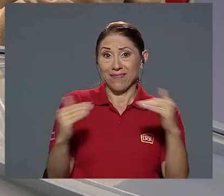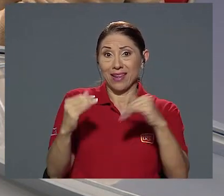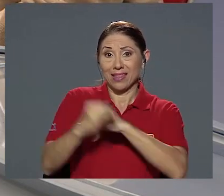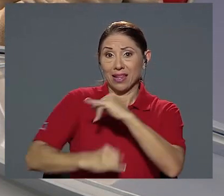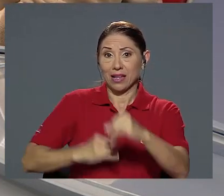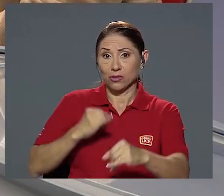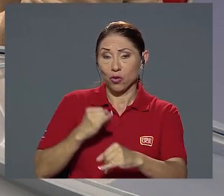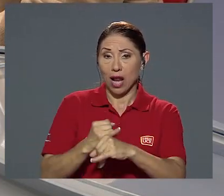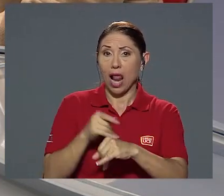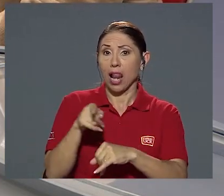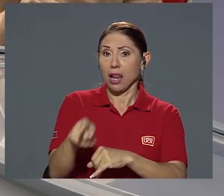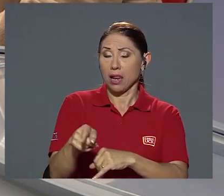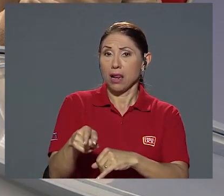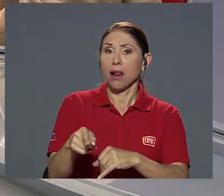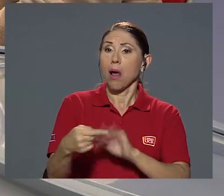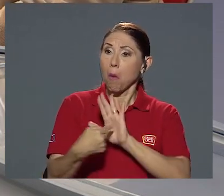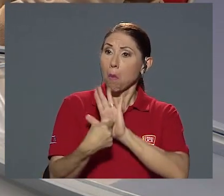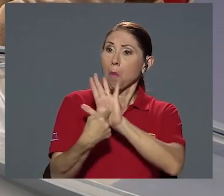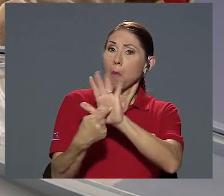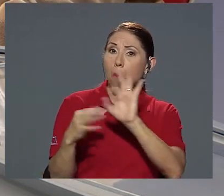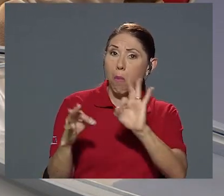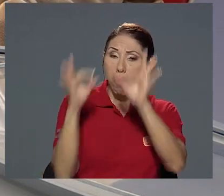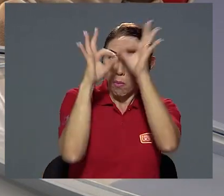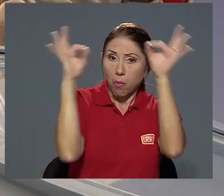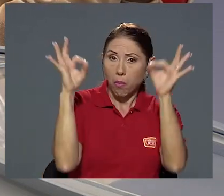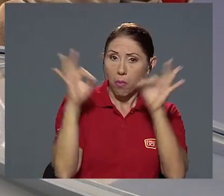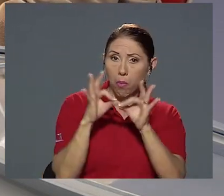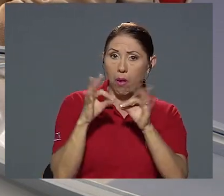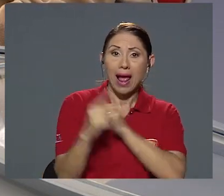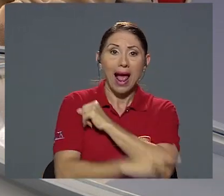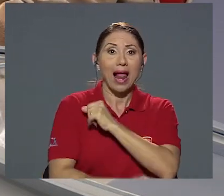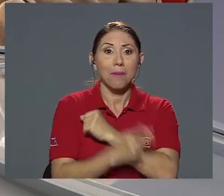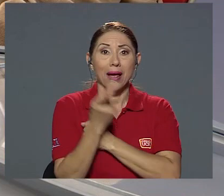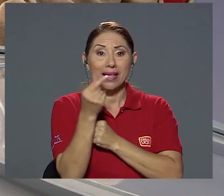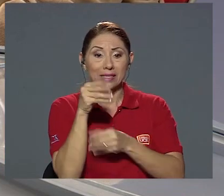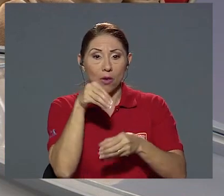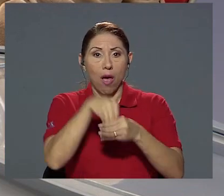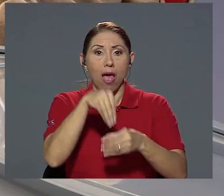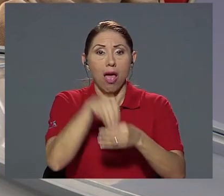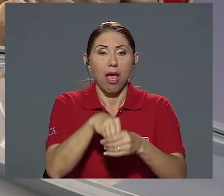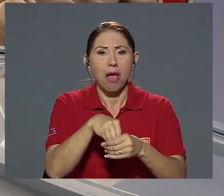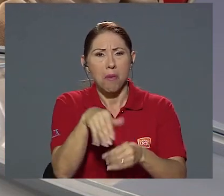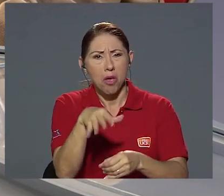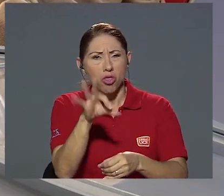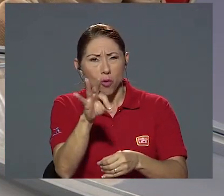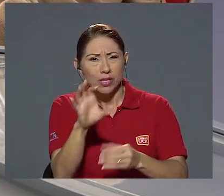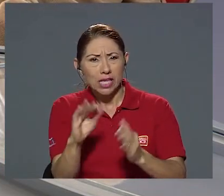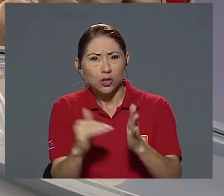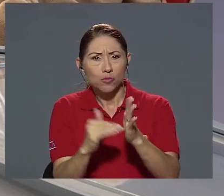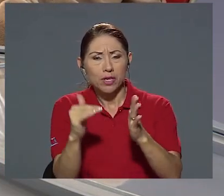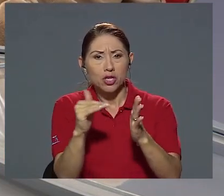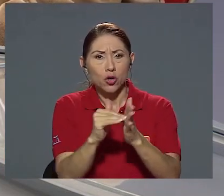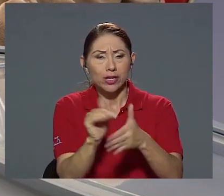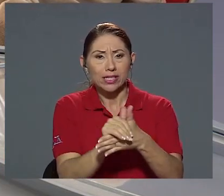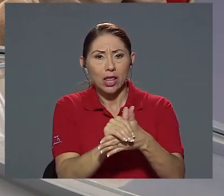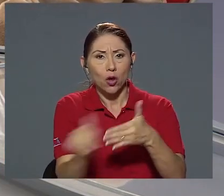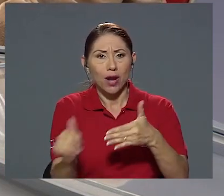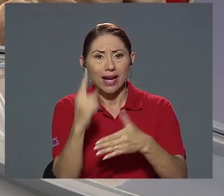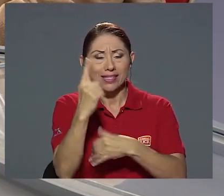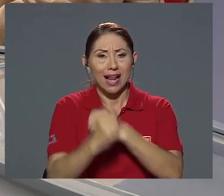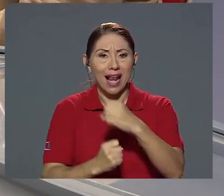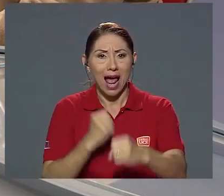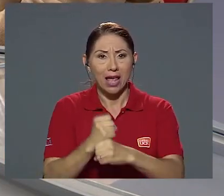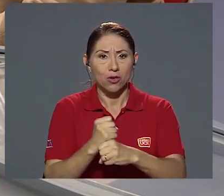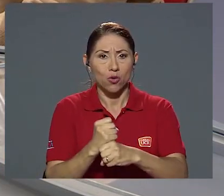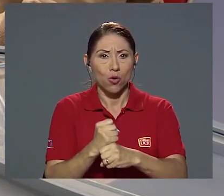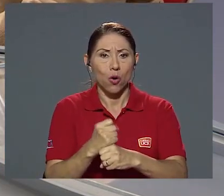lo coloca eficientemente. Al país le ingresan más o menos 900 millones de dólares anuales por concepto de